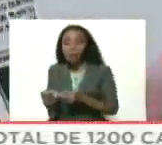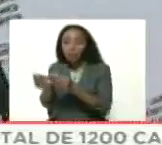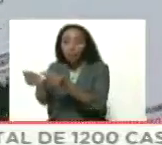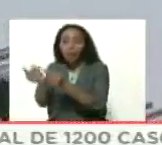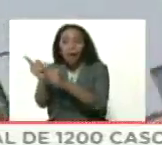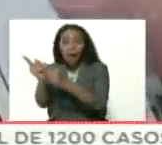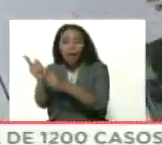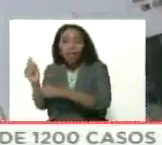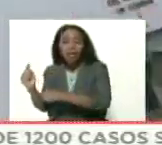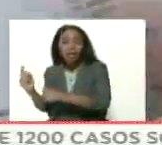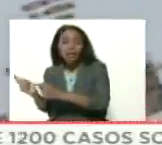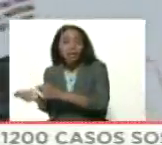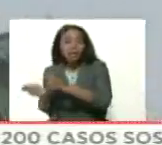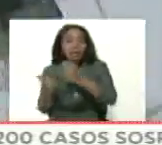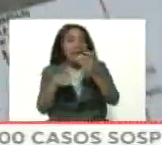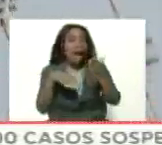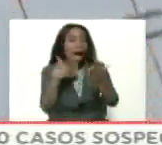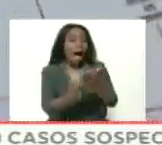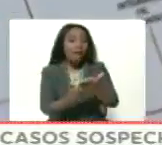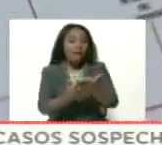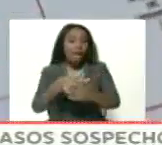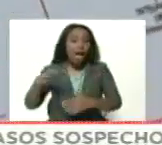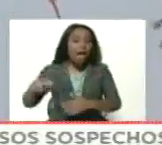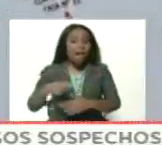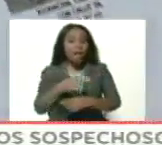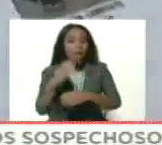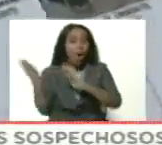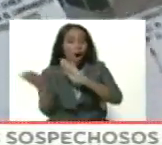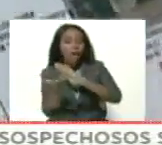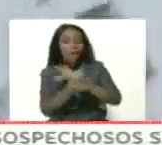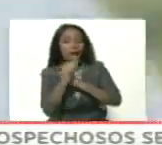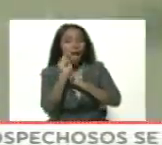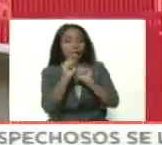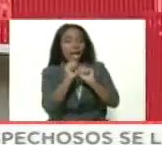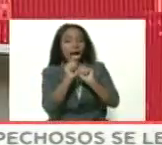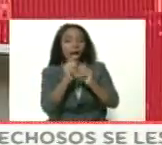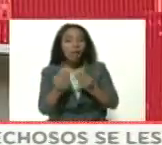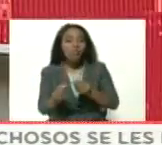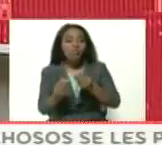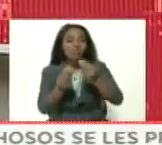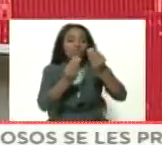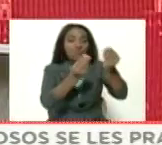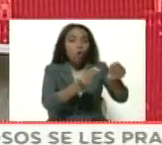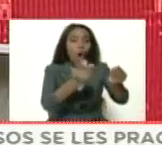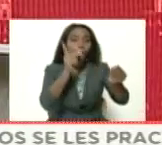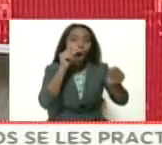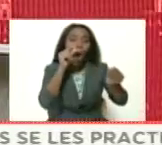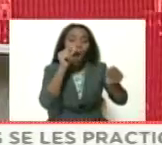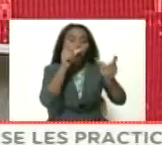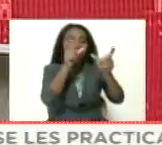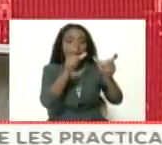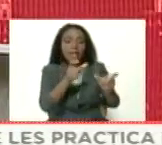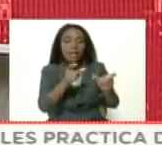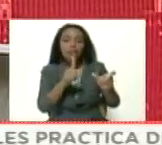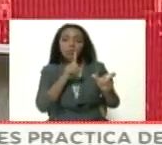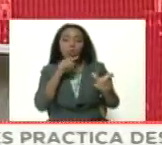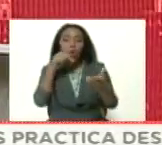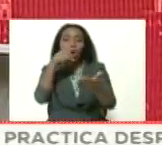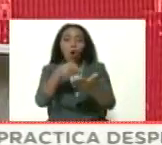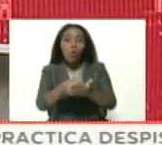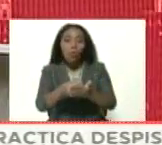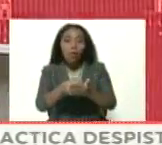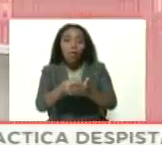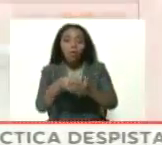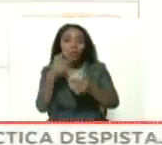llevar hasta Riohacha y allá en Riohacha entregársela a una persona, que luego voy